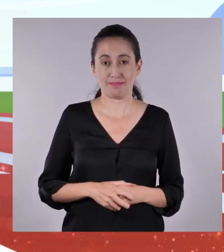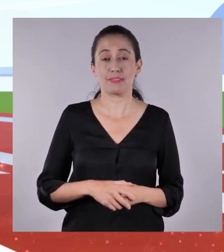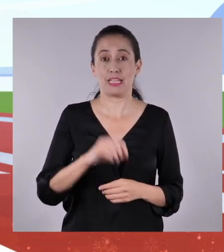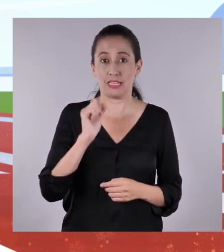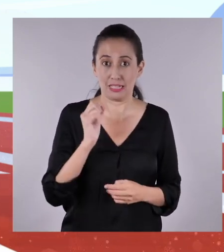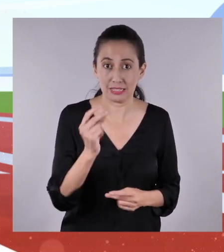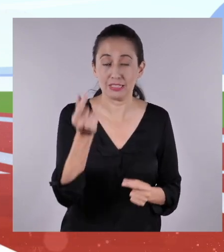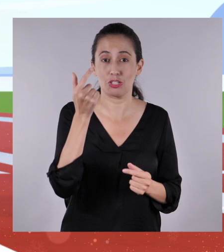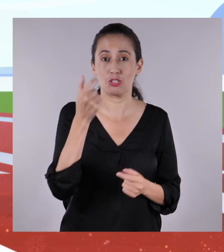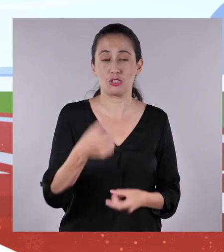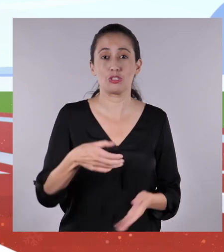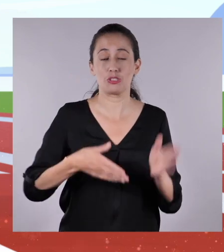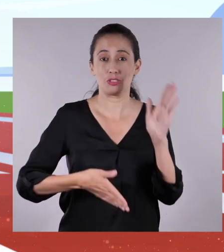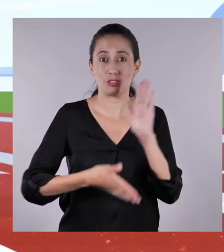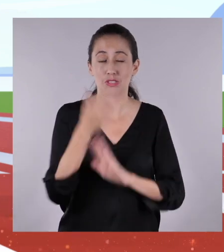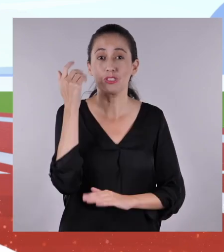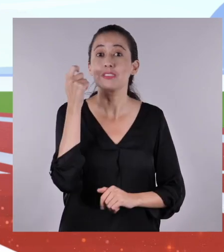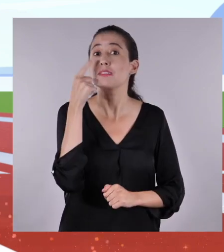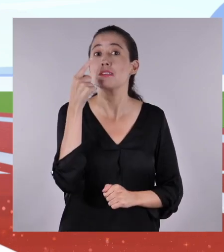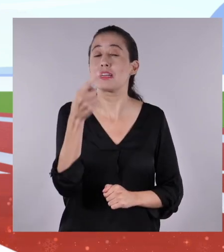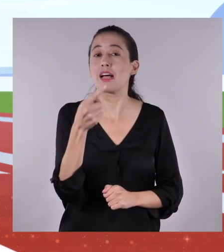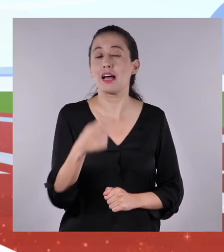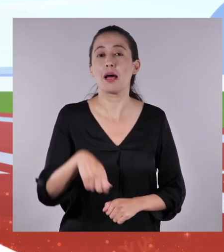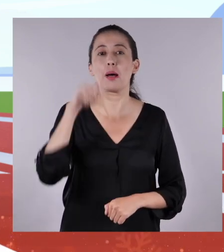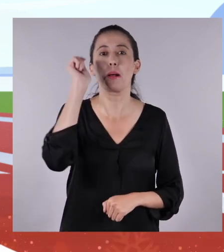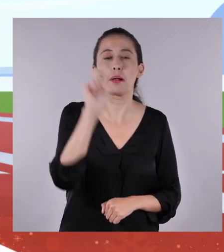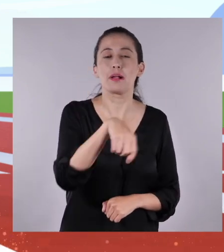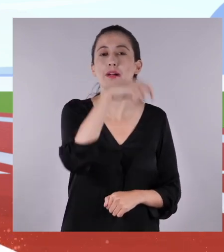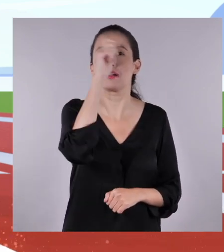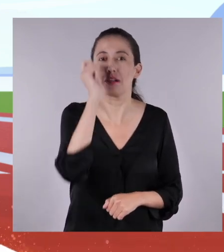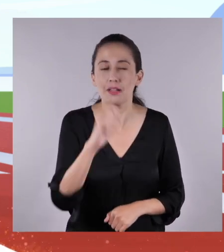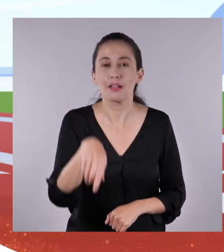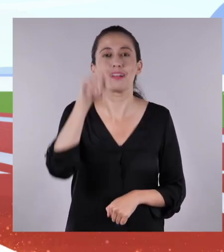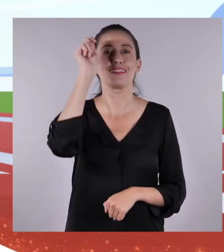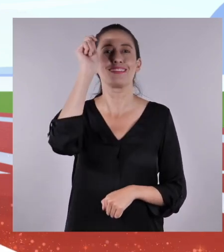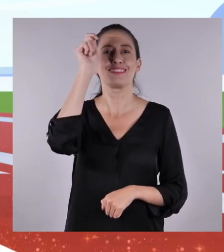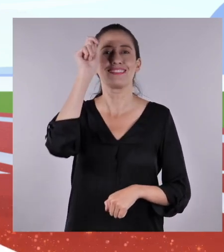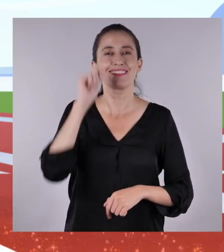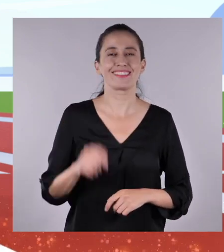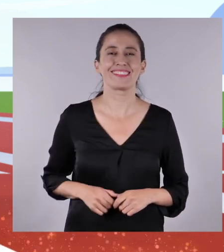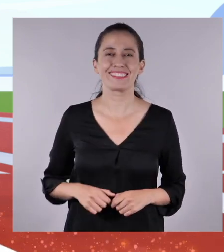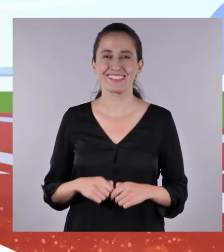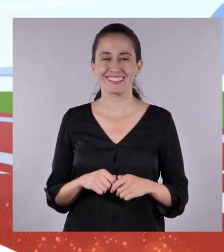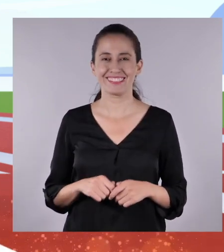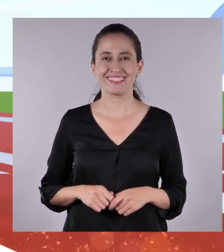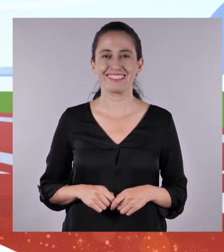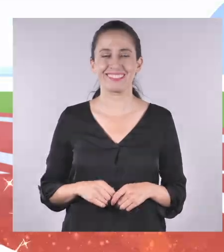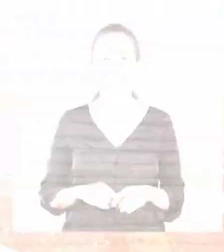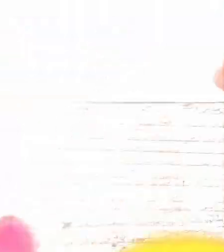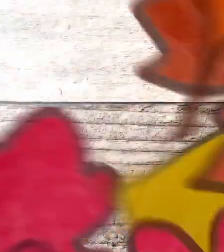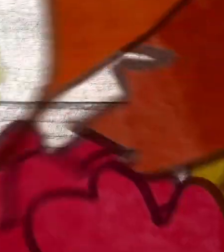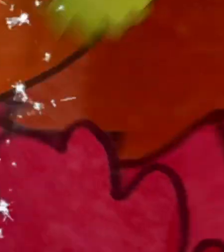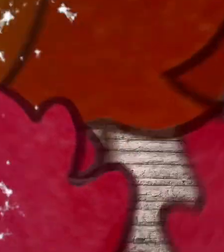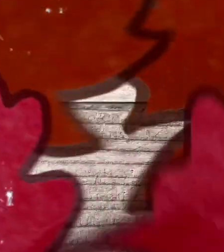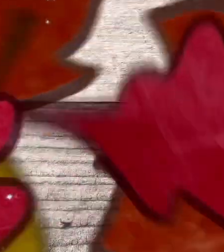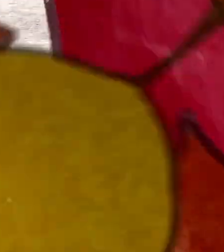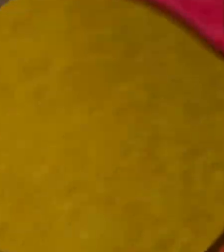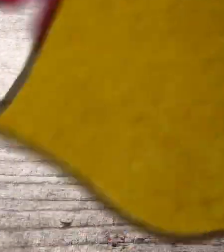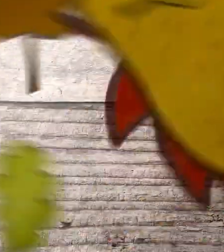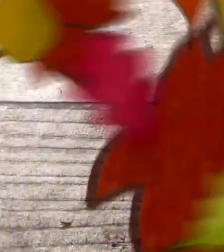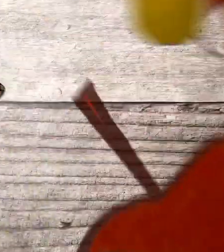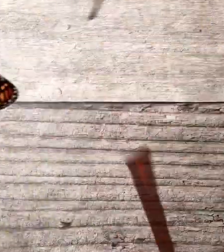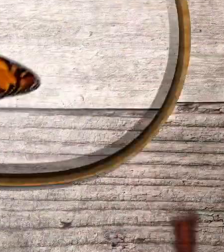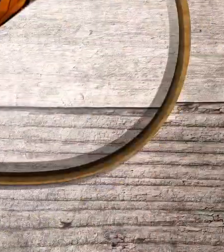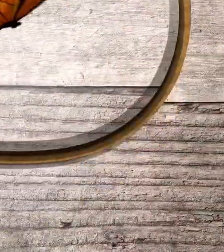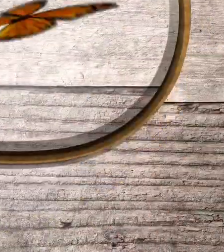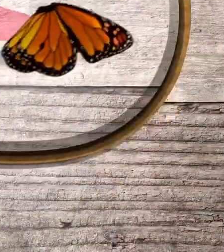¡En sus marcas! ¡Listos! ¡Fuera! ¡Magicus Brontus!